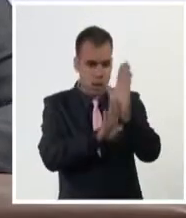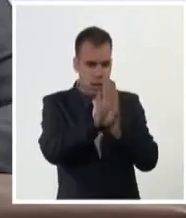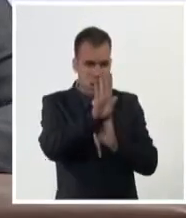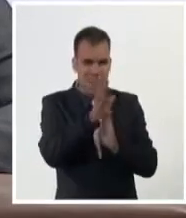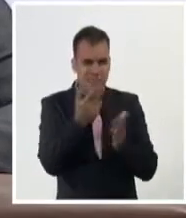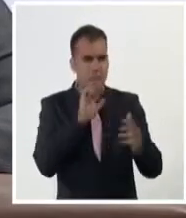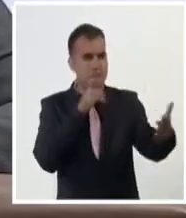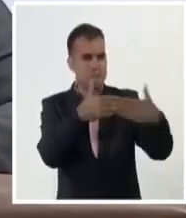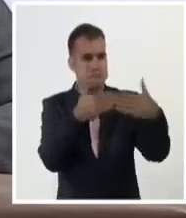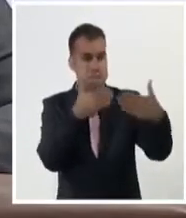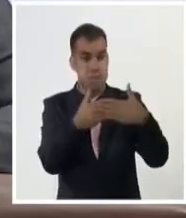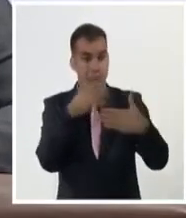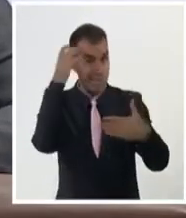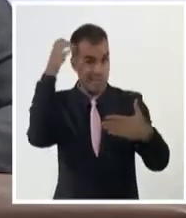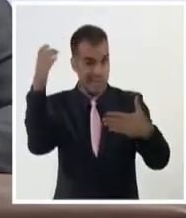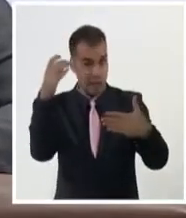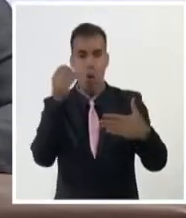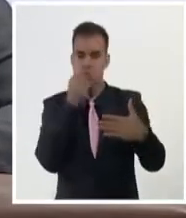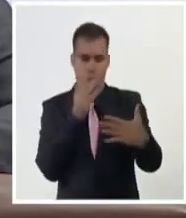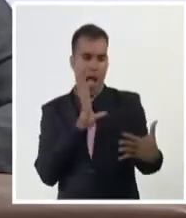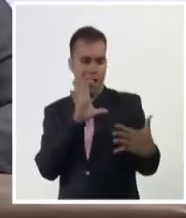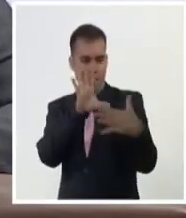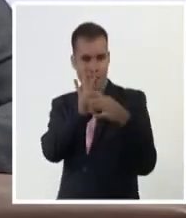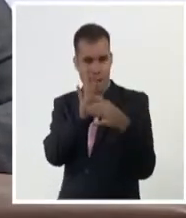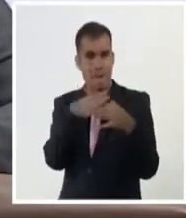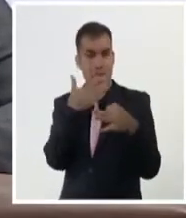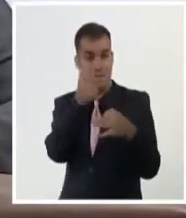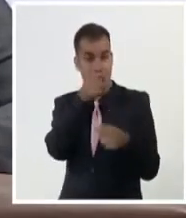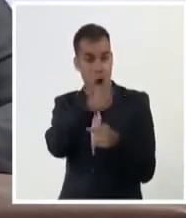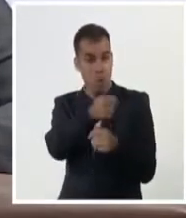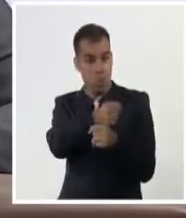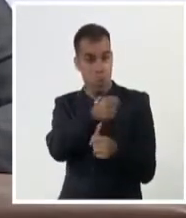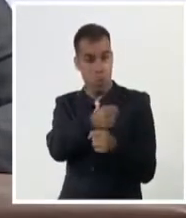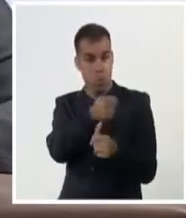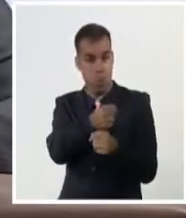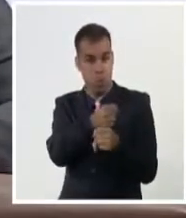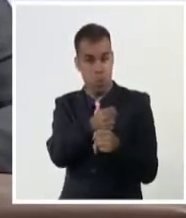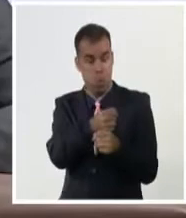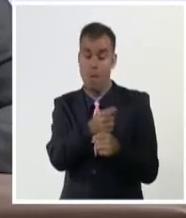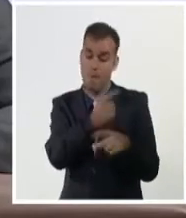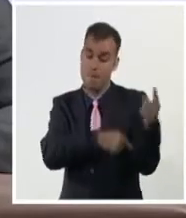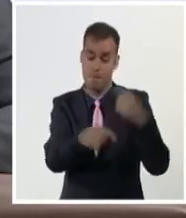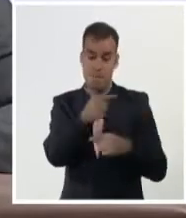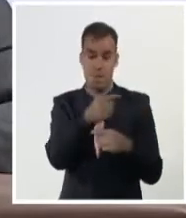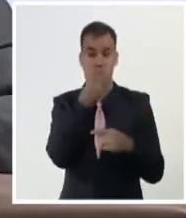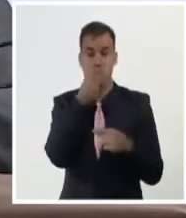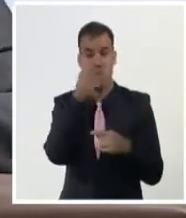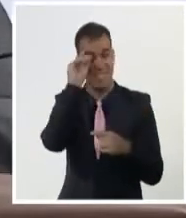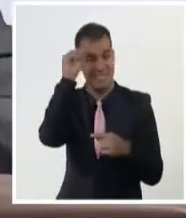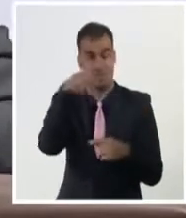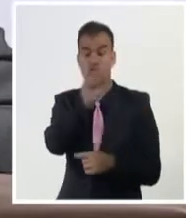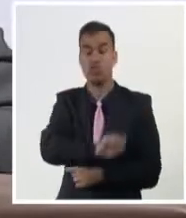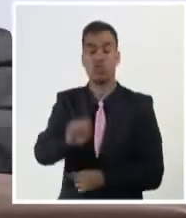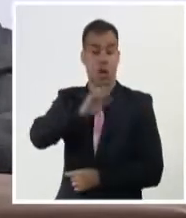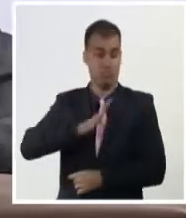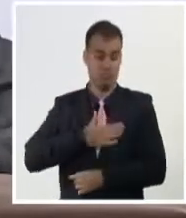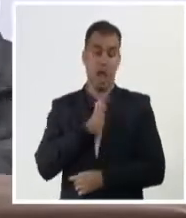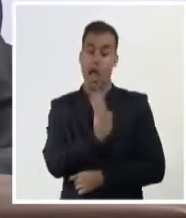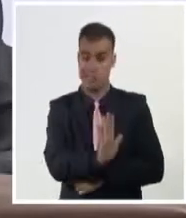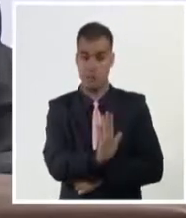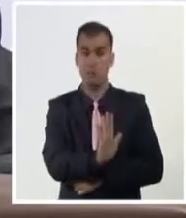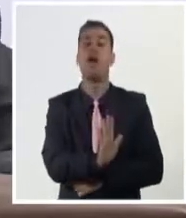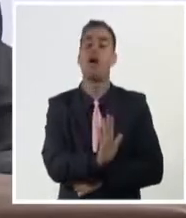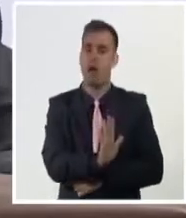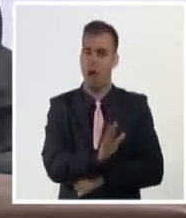que lo necesitamos, más eficientes para que jueguen ese papel de actor económico fundamental en las condiciones del socialismo, en la construcción